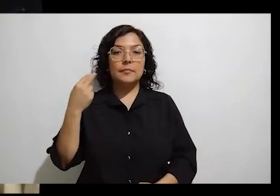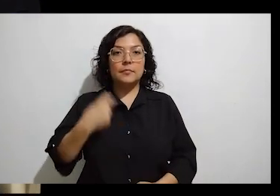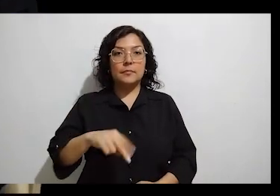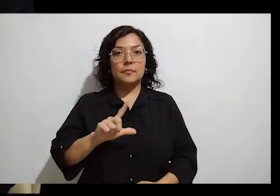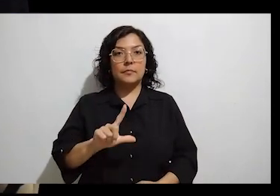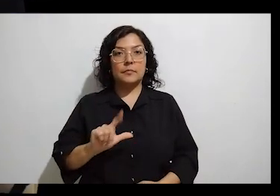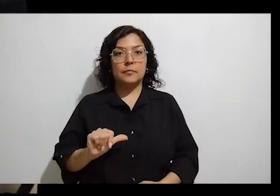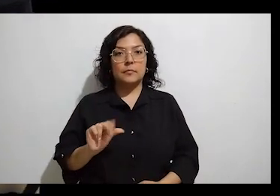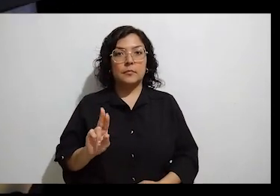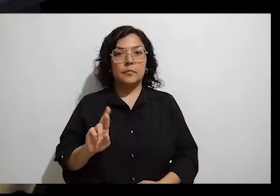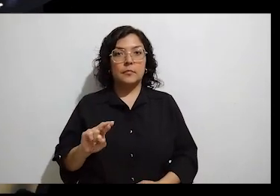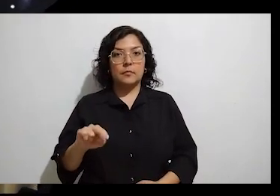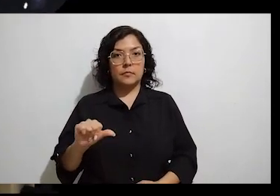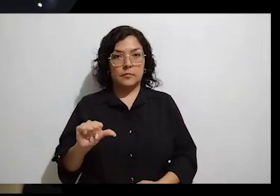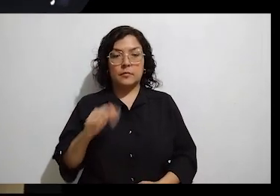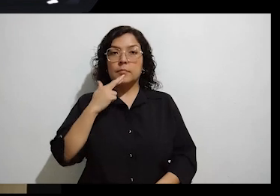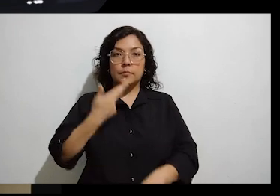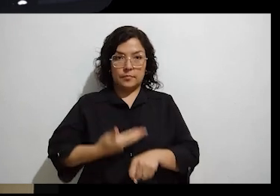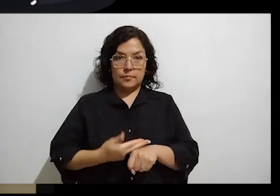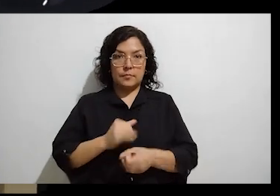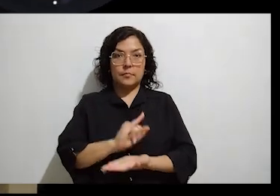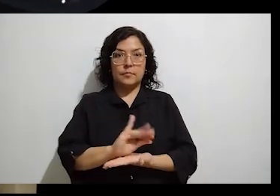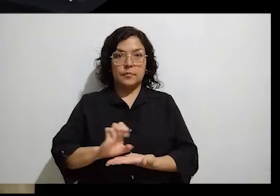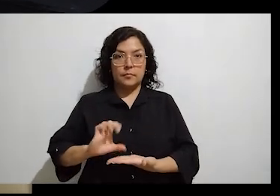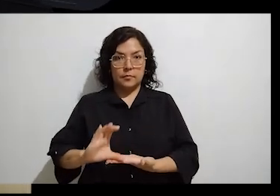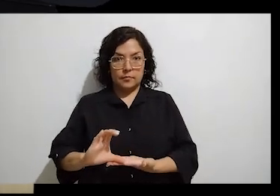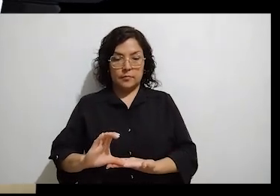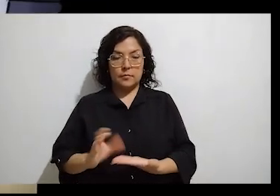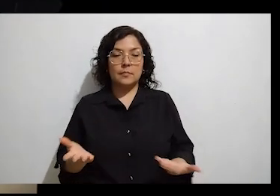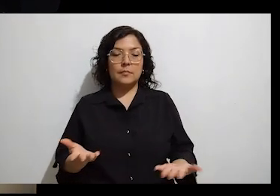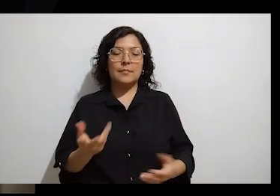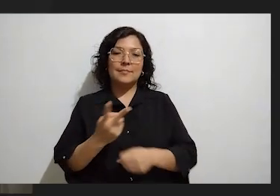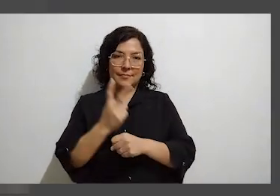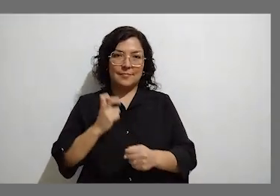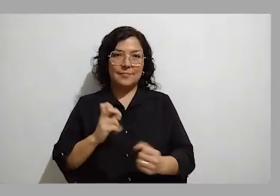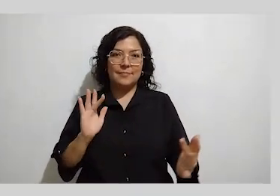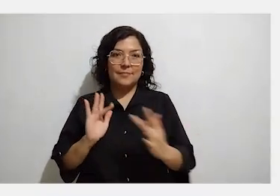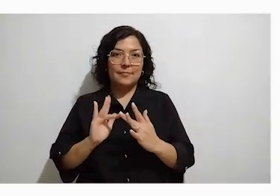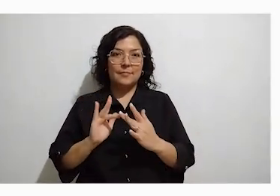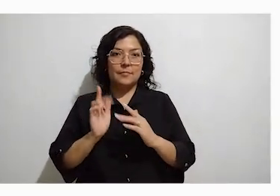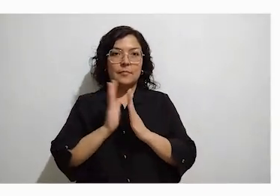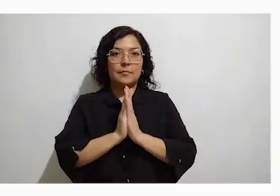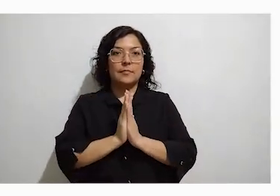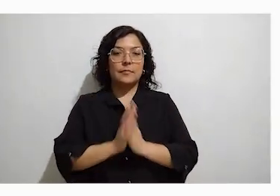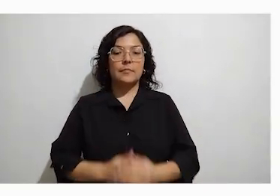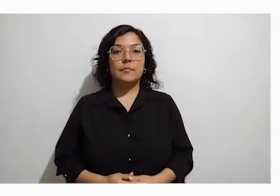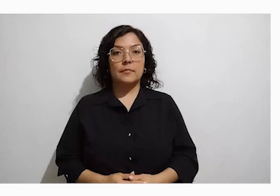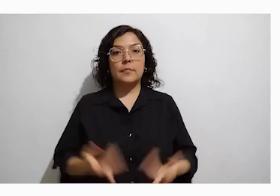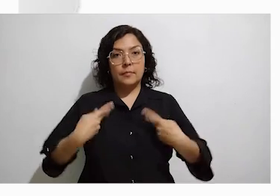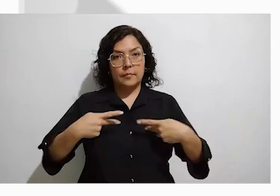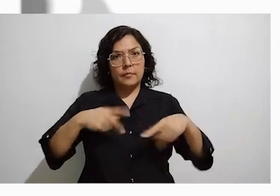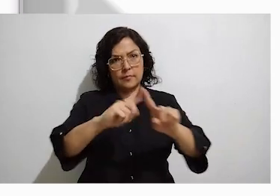producción del Instituto Electoral de Coahuila. Como siempre, les saludamos y le invitamos a que se quede con nosotros. Protagonistas de la